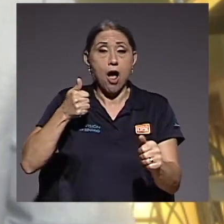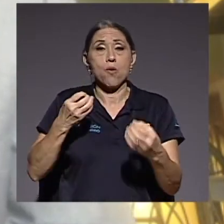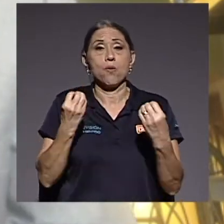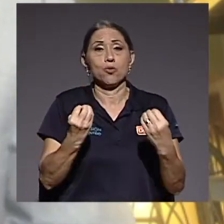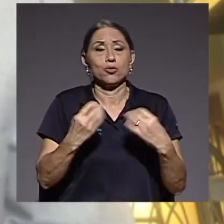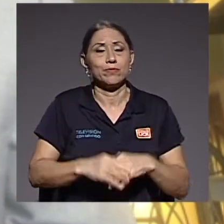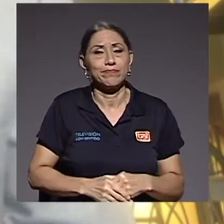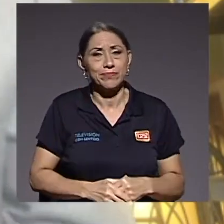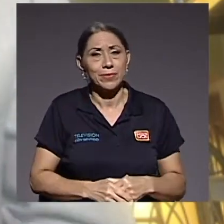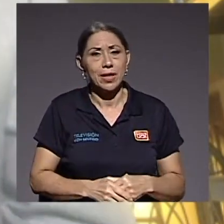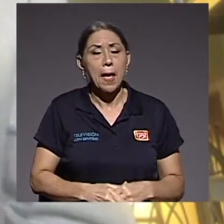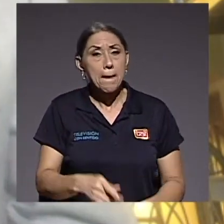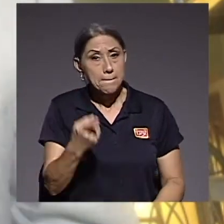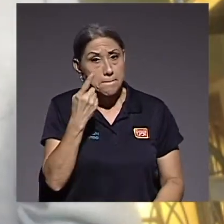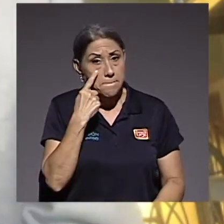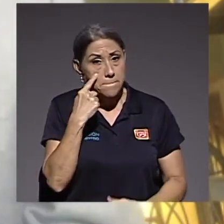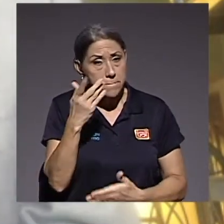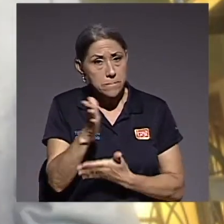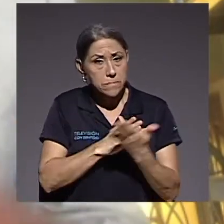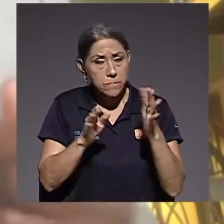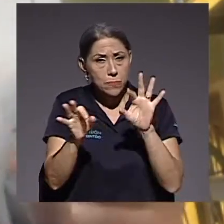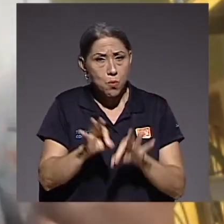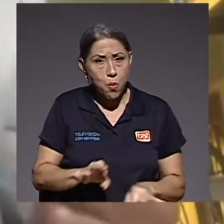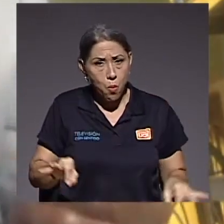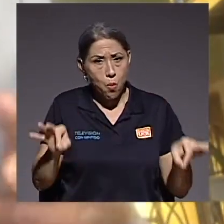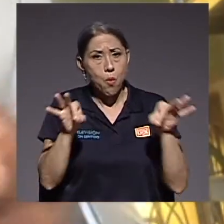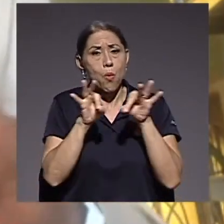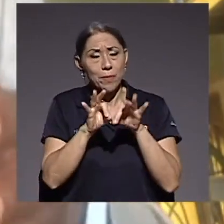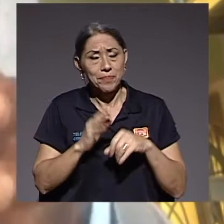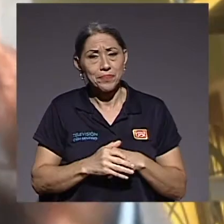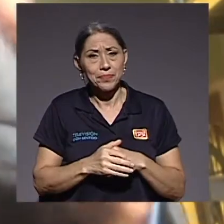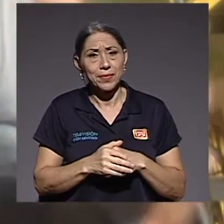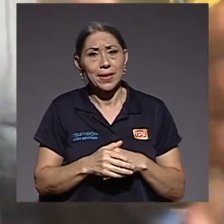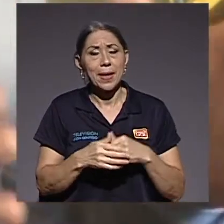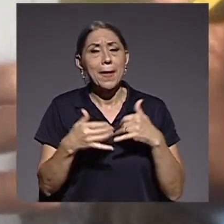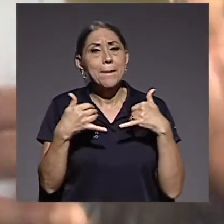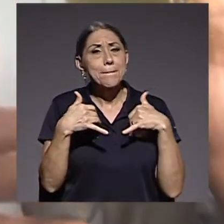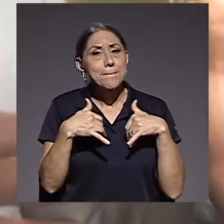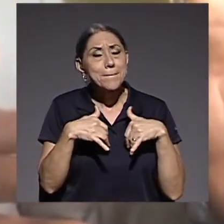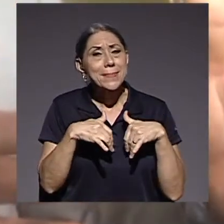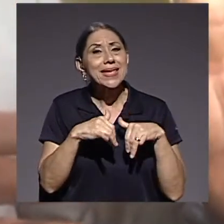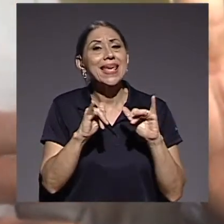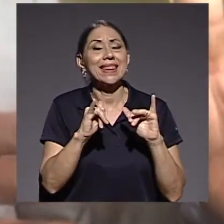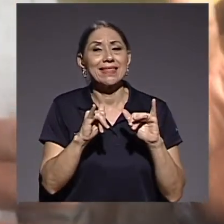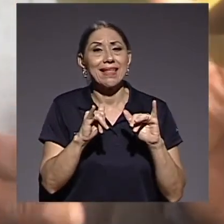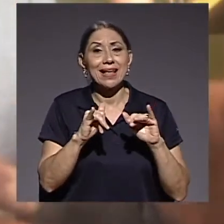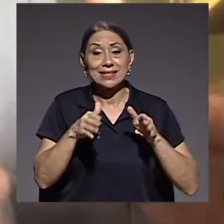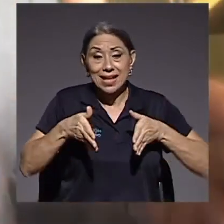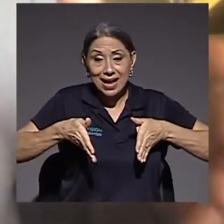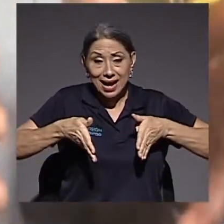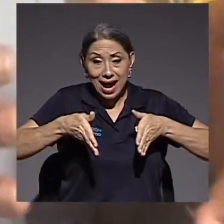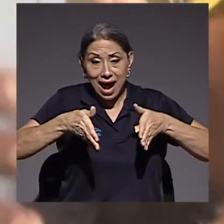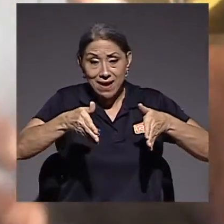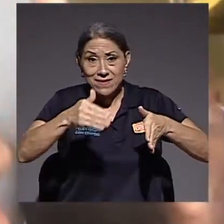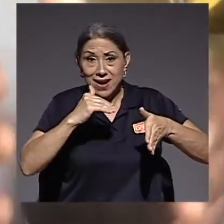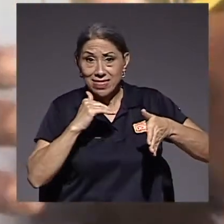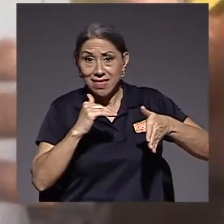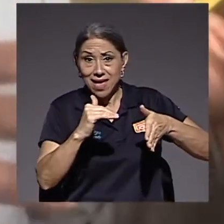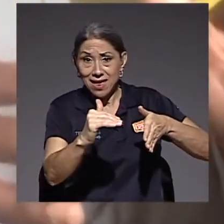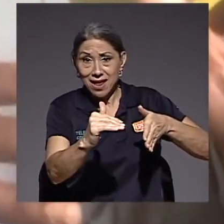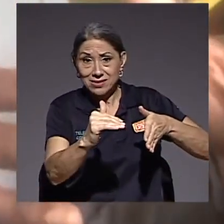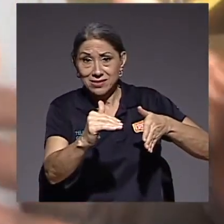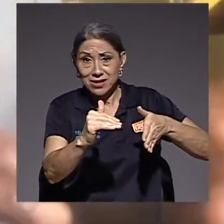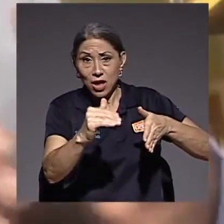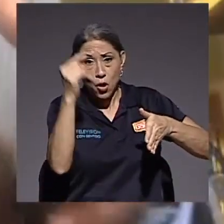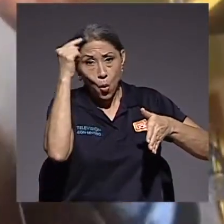Note una cosa que es muy importante, y es que mientras en las carreteras el gobierno o